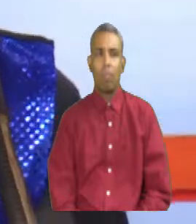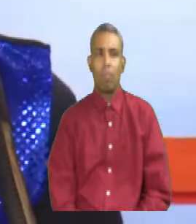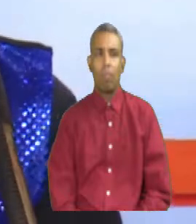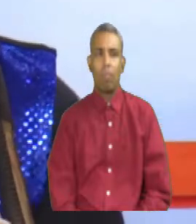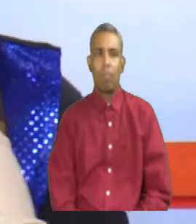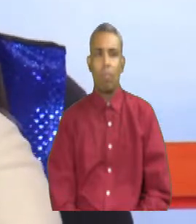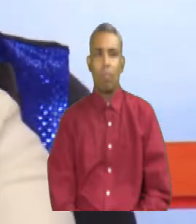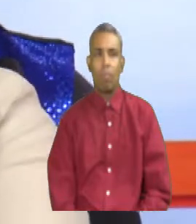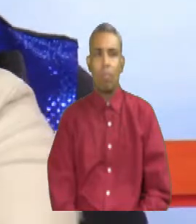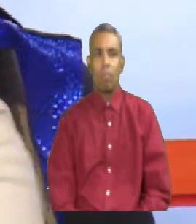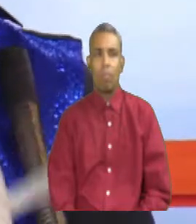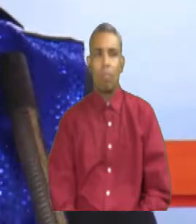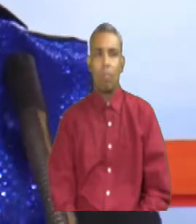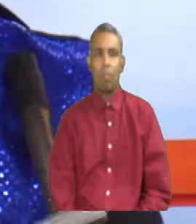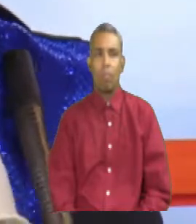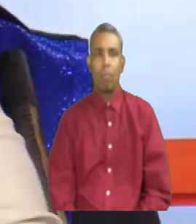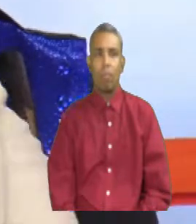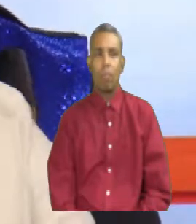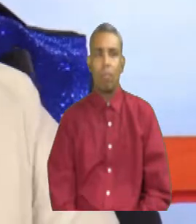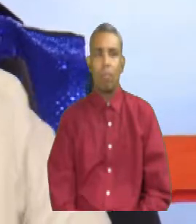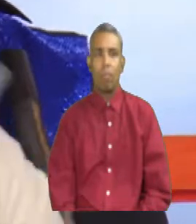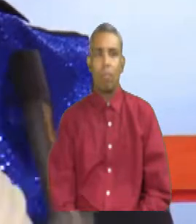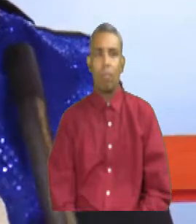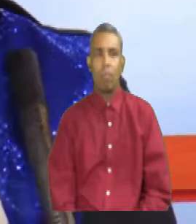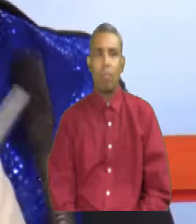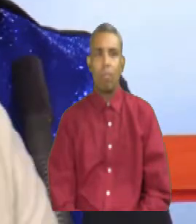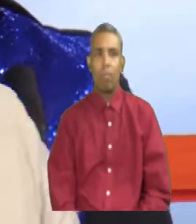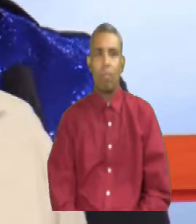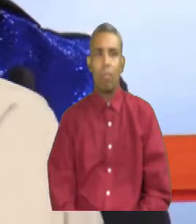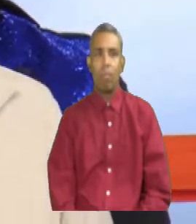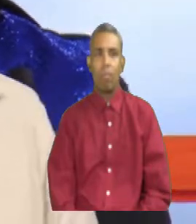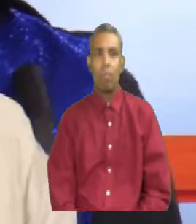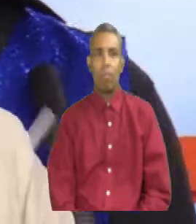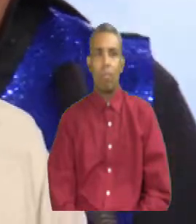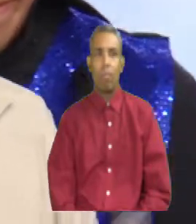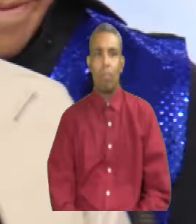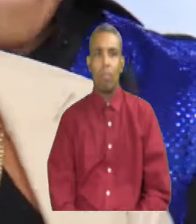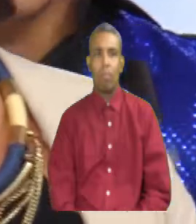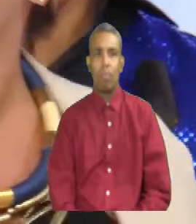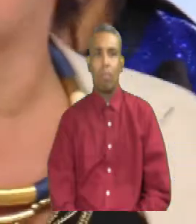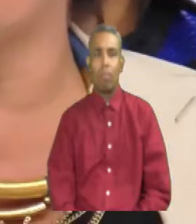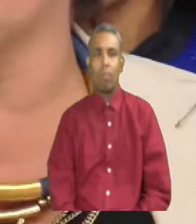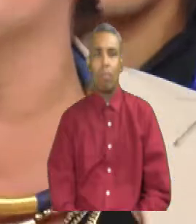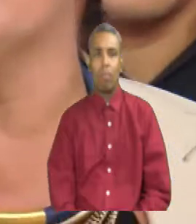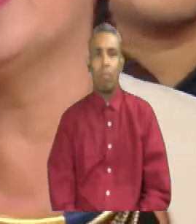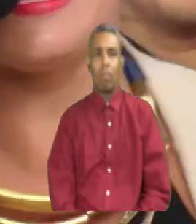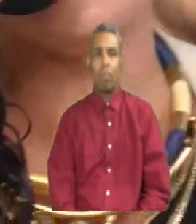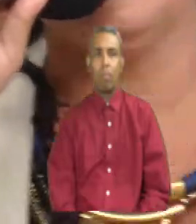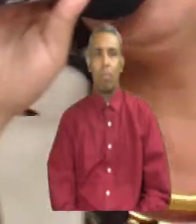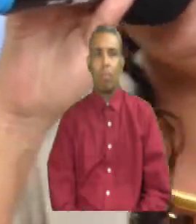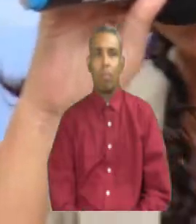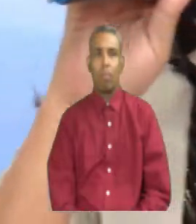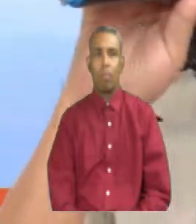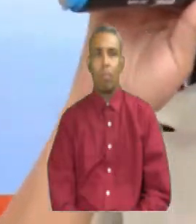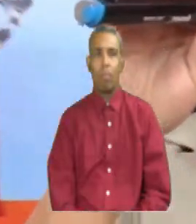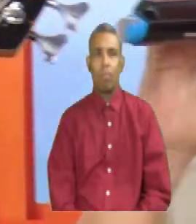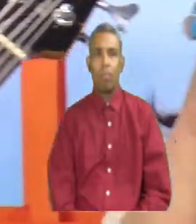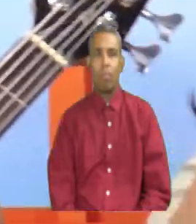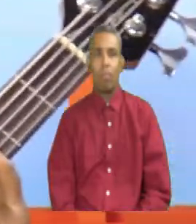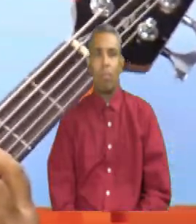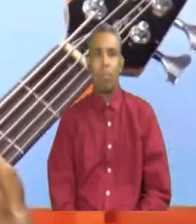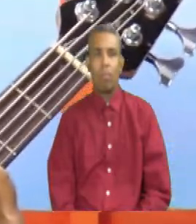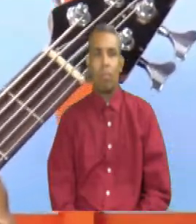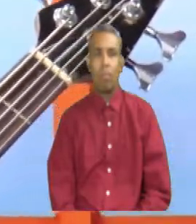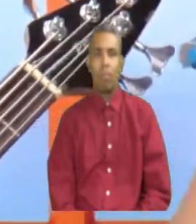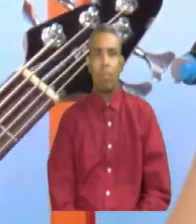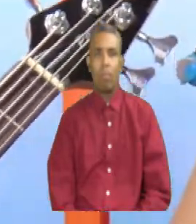Tendré que alejarme de ti. Si no te conviene tener mi cariño y ser dueño de